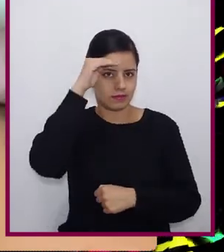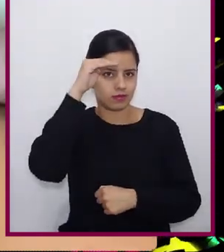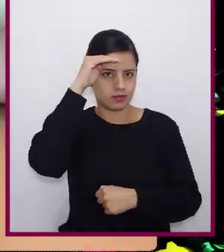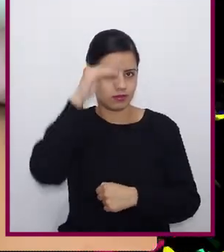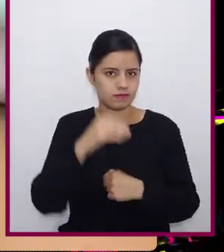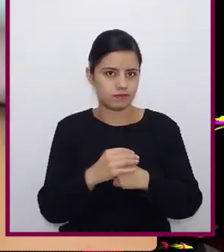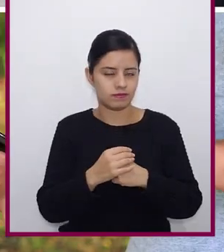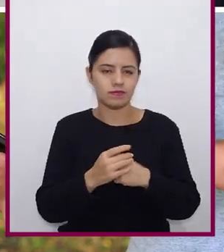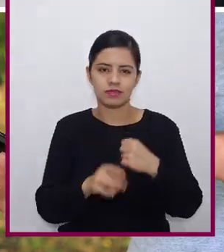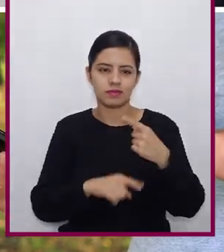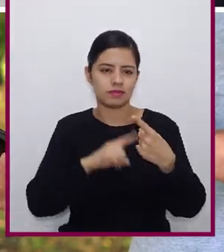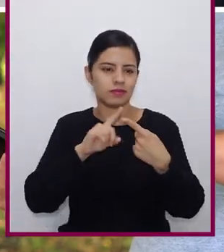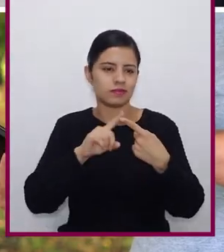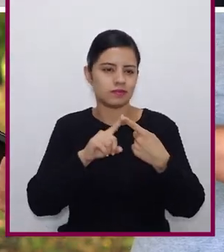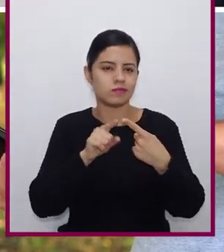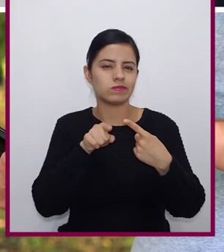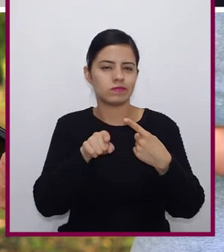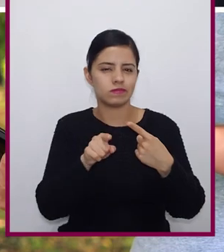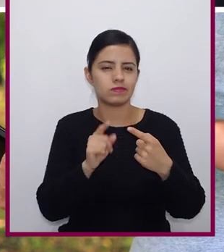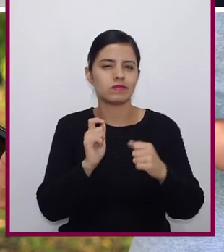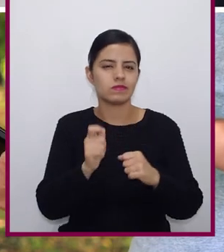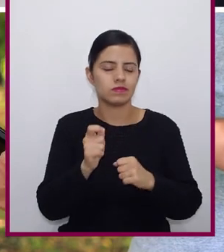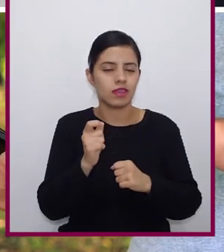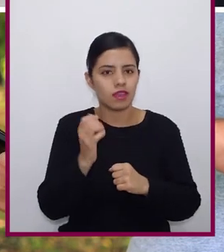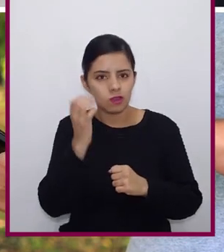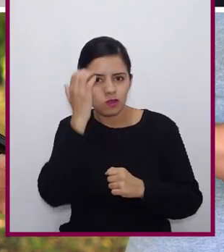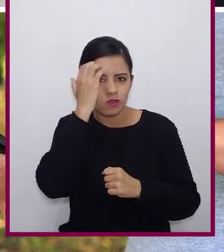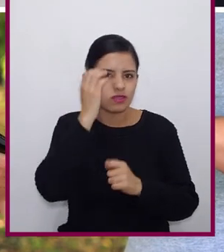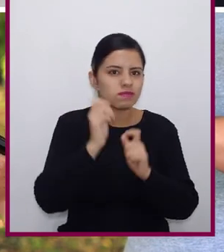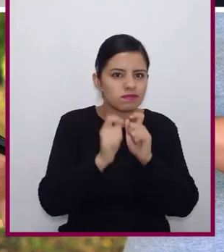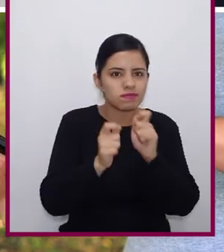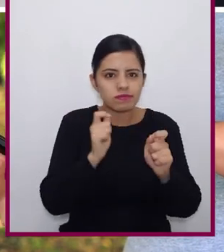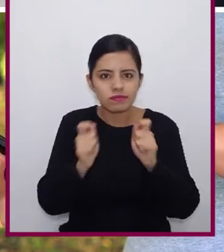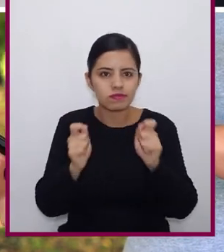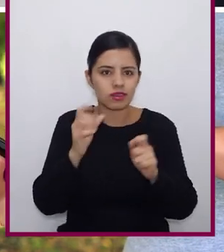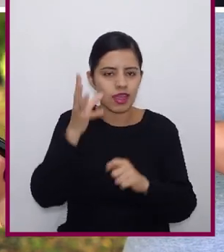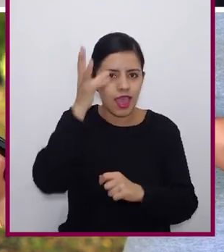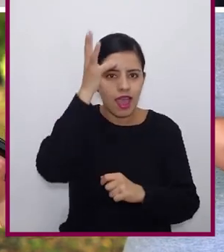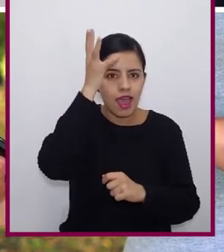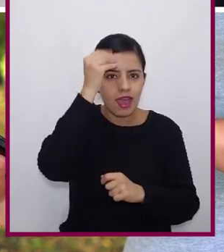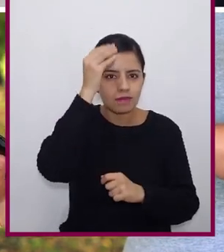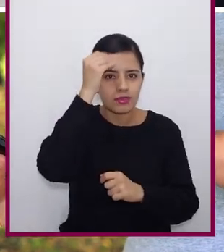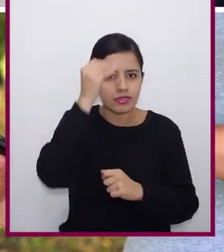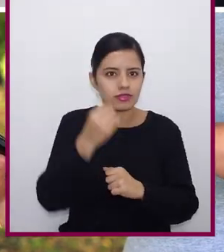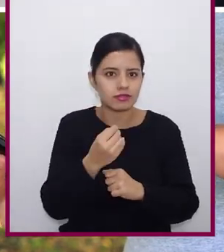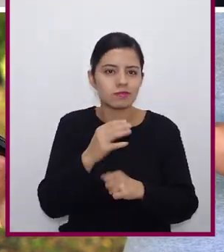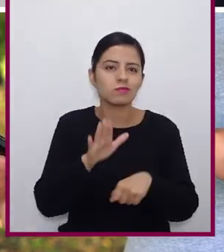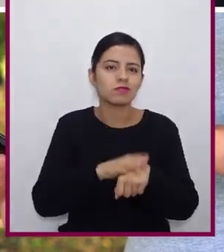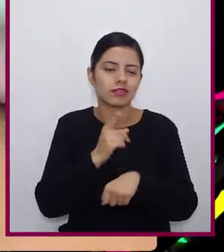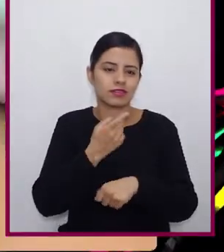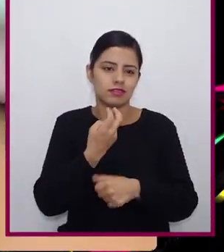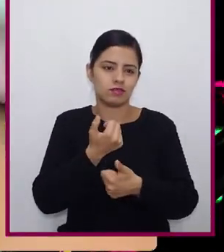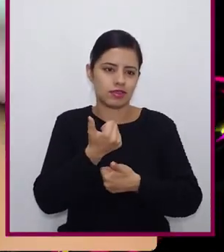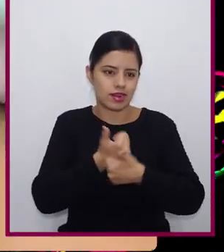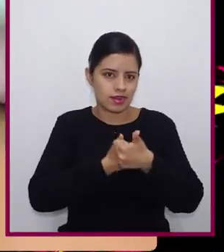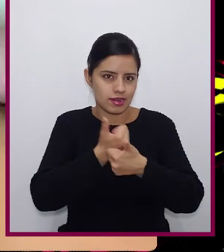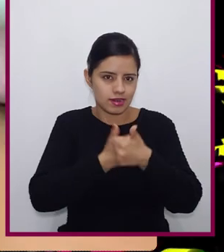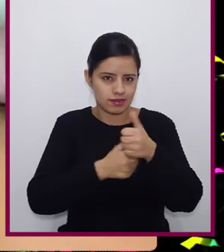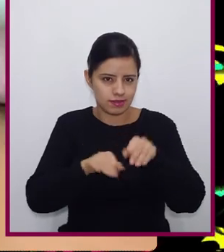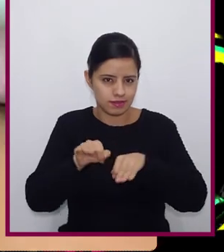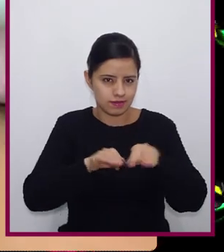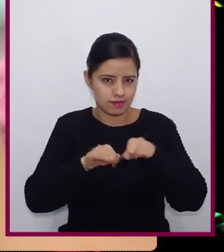tener esas ganas de conocer, de aprender sobre todo, porque esta es una carrera que